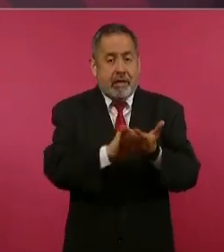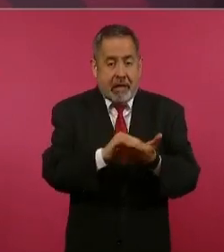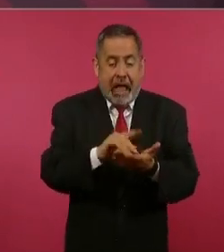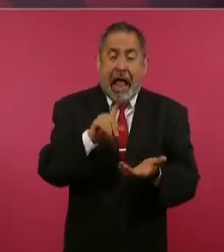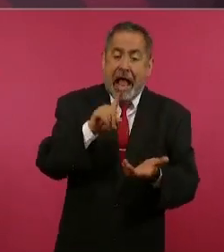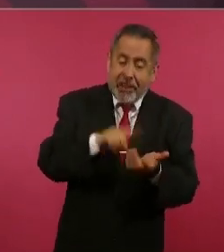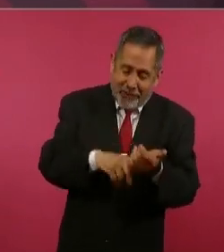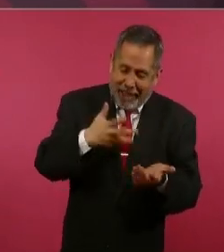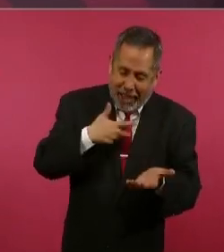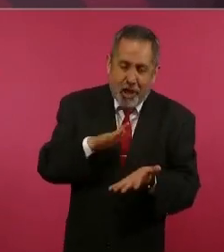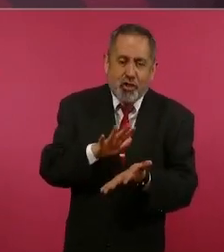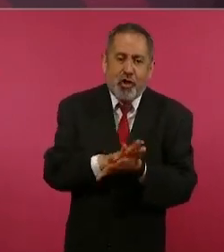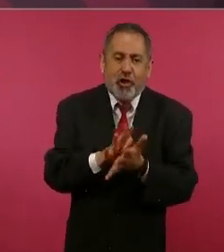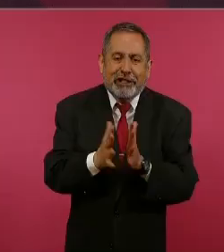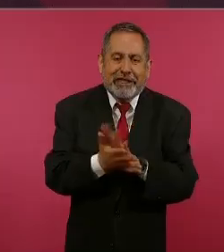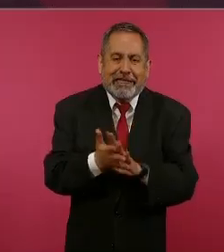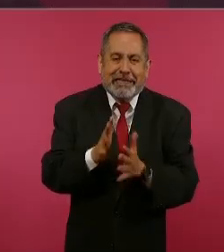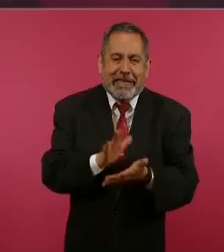tortilla